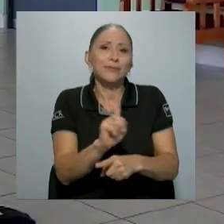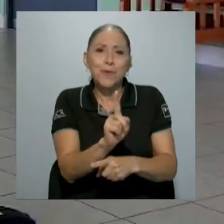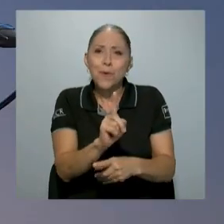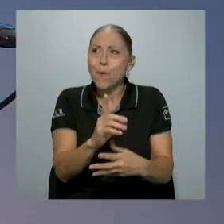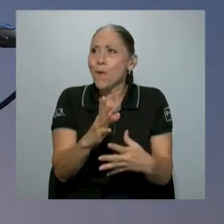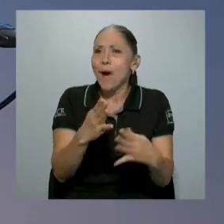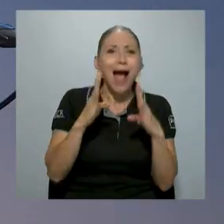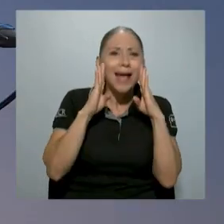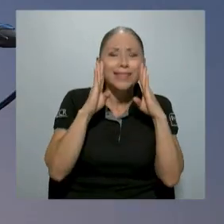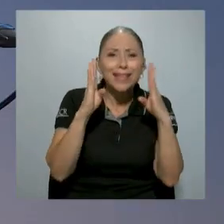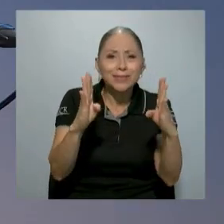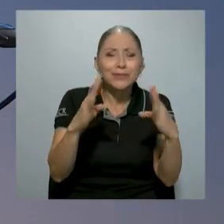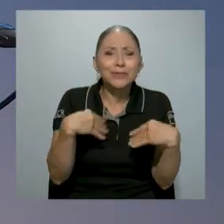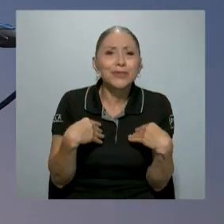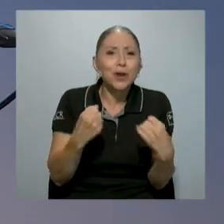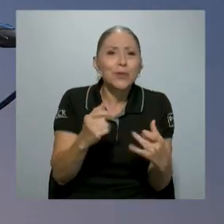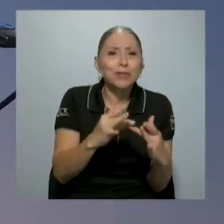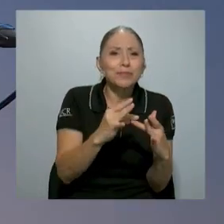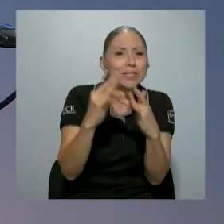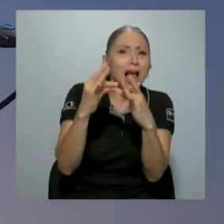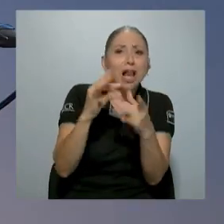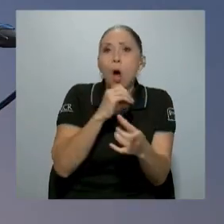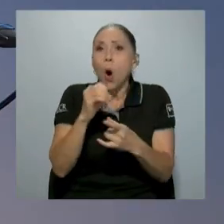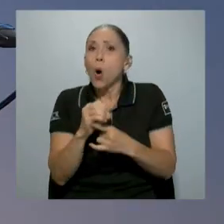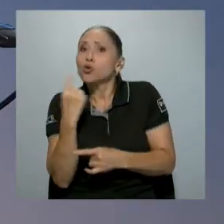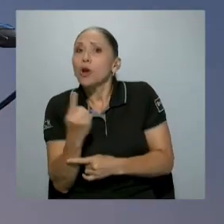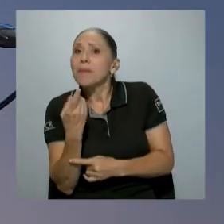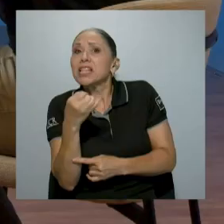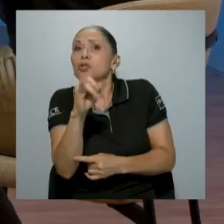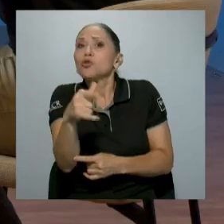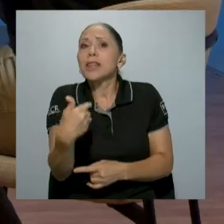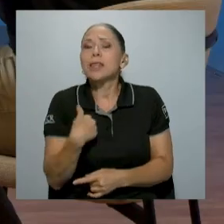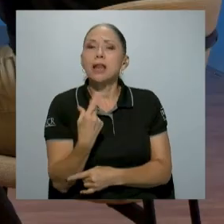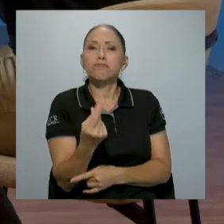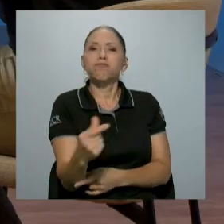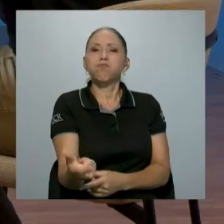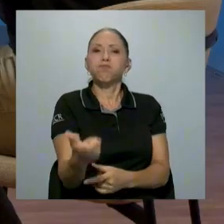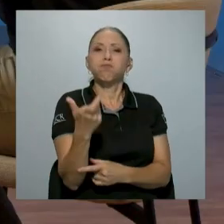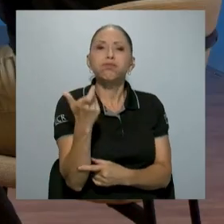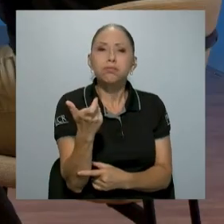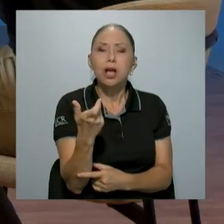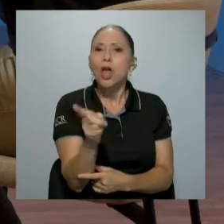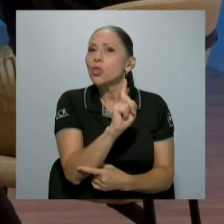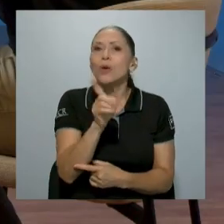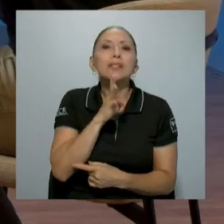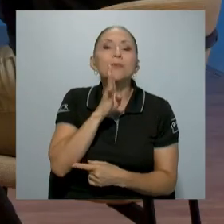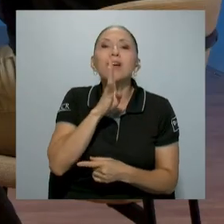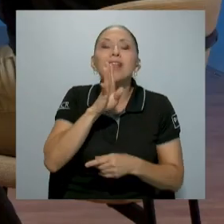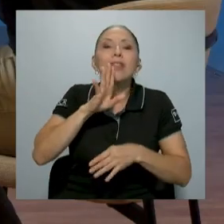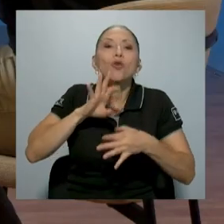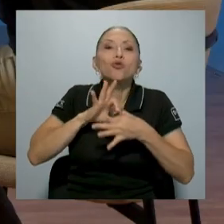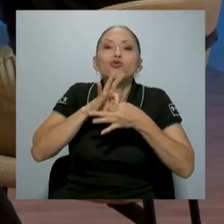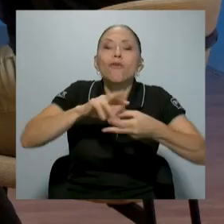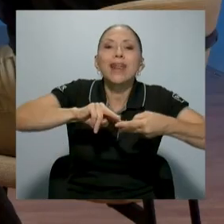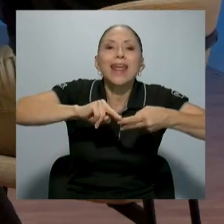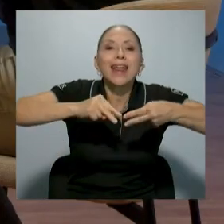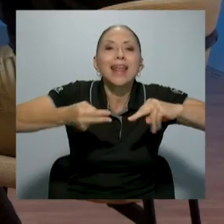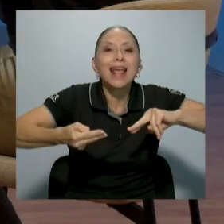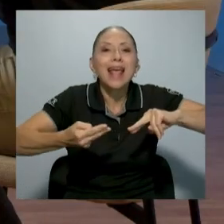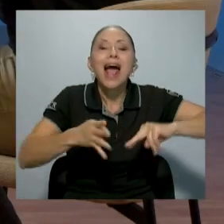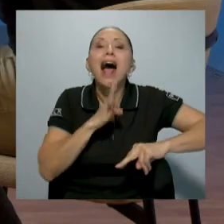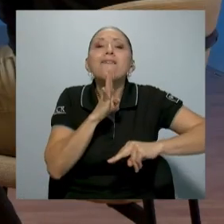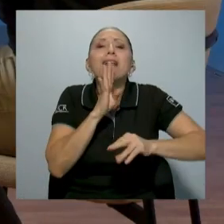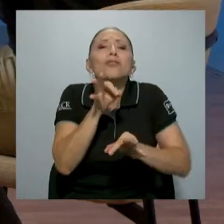especializada o de recursos económicos, no estamos hablando de genética. Estamos hablando de un estilo de vida